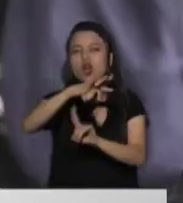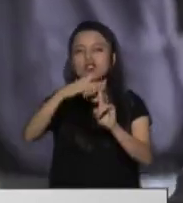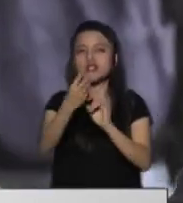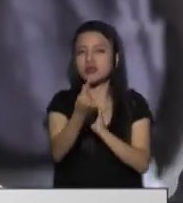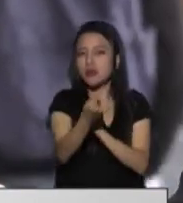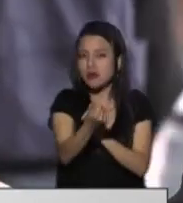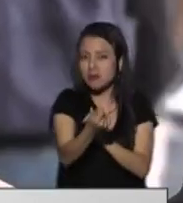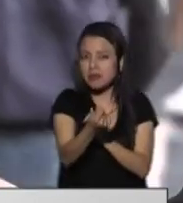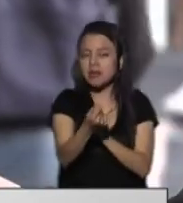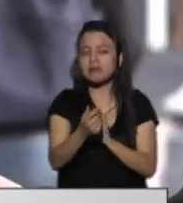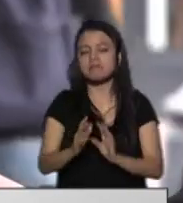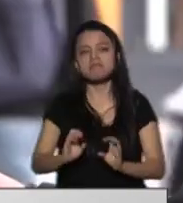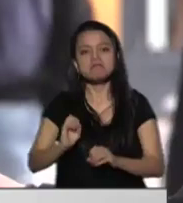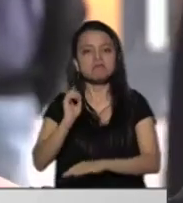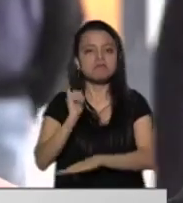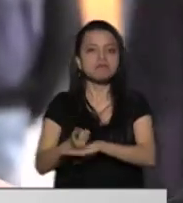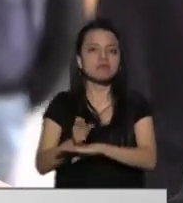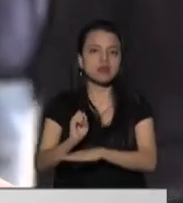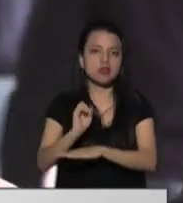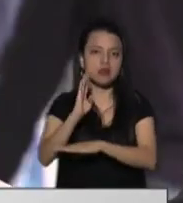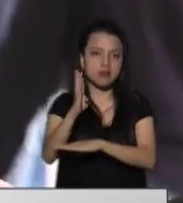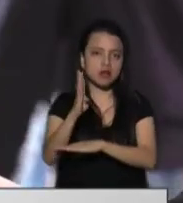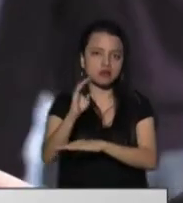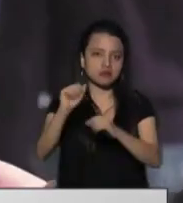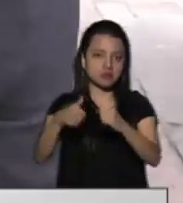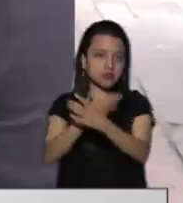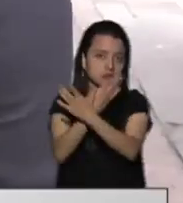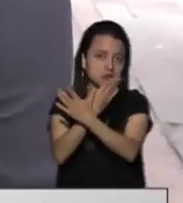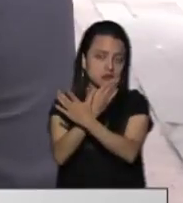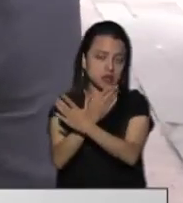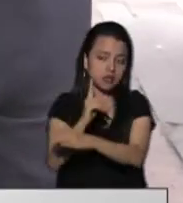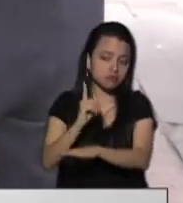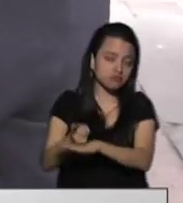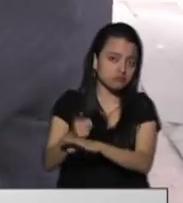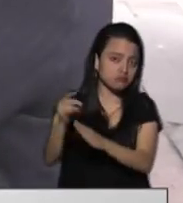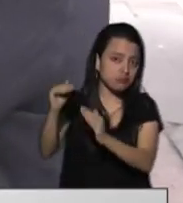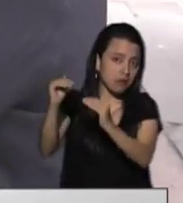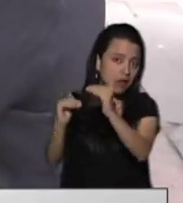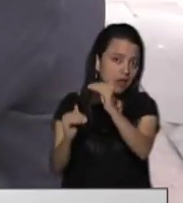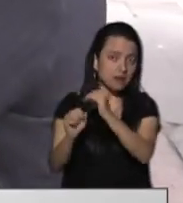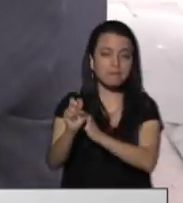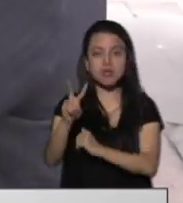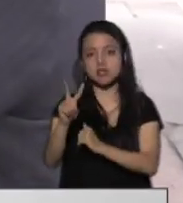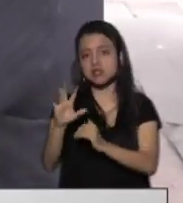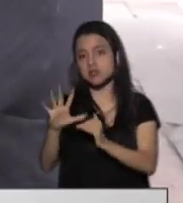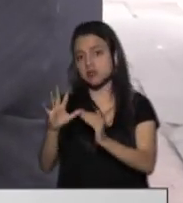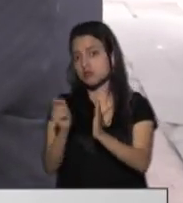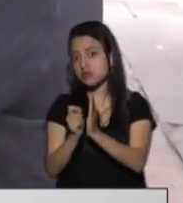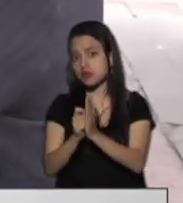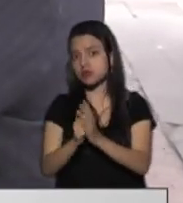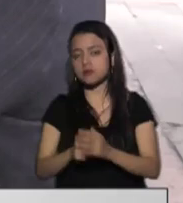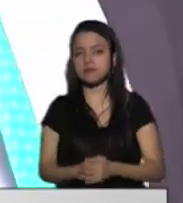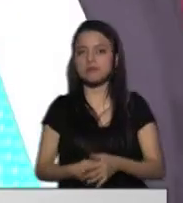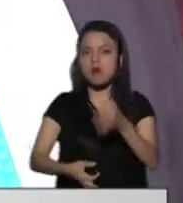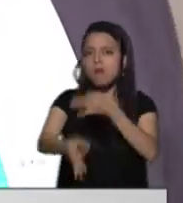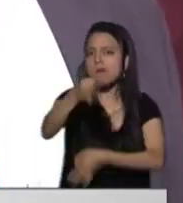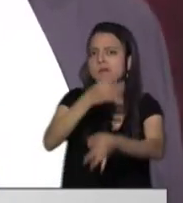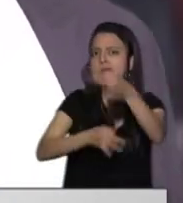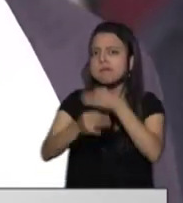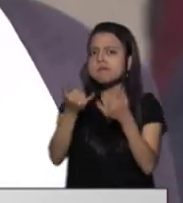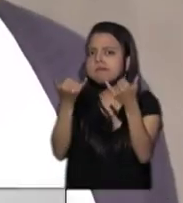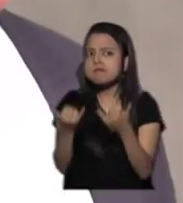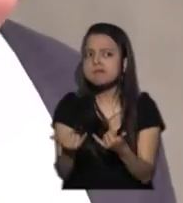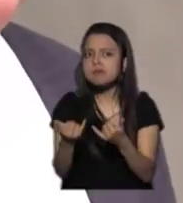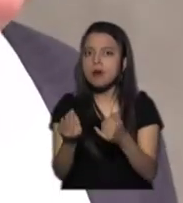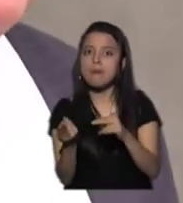de la República baje unos 25 puntos básicos de la tasa. La incertidumbre sigue moviendo la tasa de cambio, que para la jornada de este